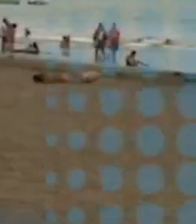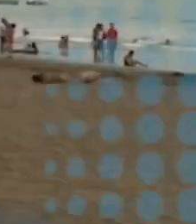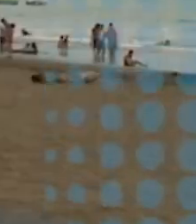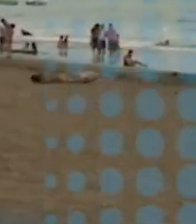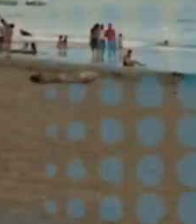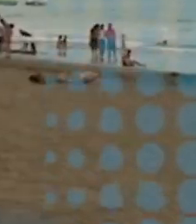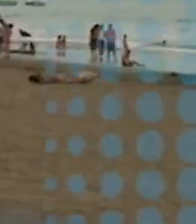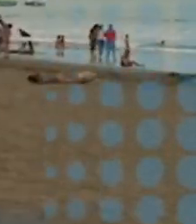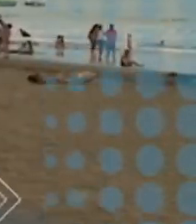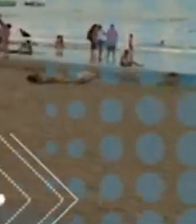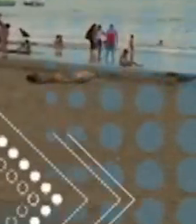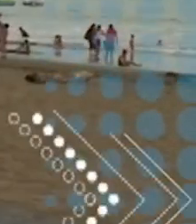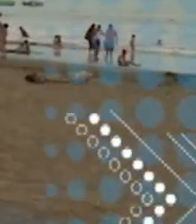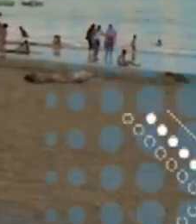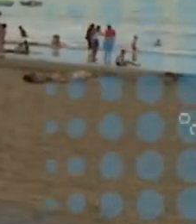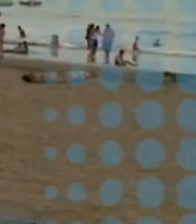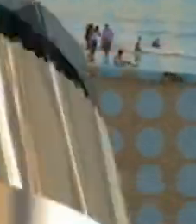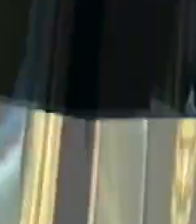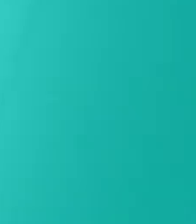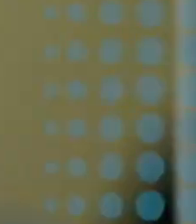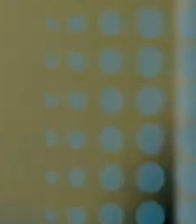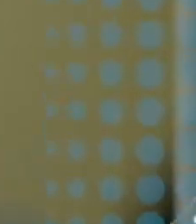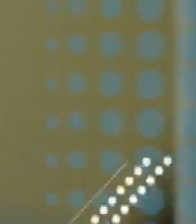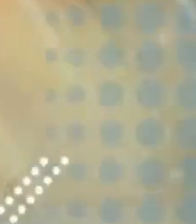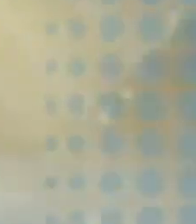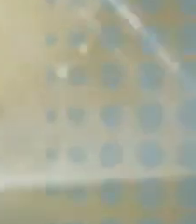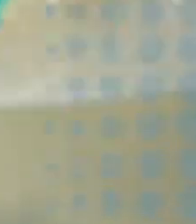estos gigantes debido a la pandemia.